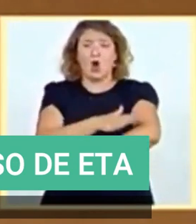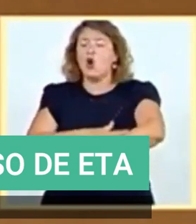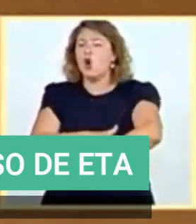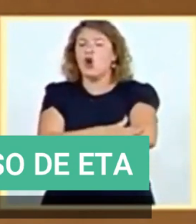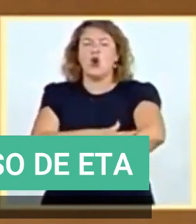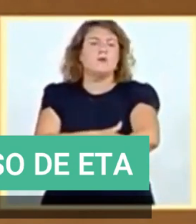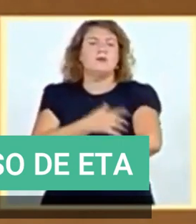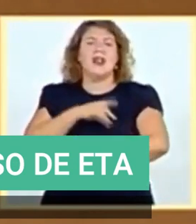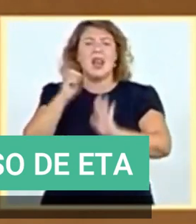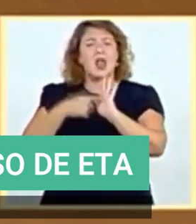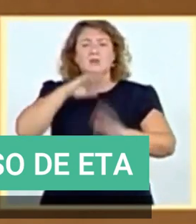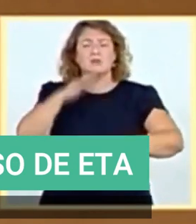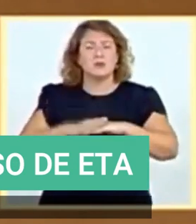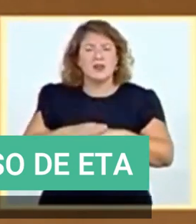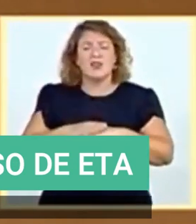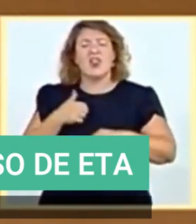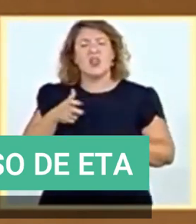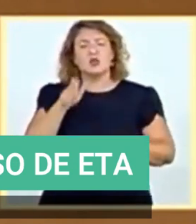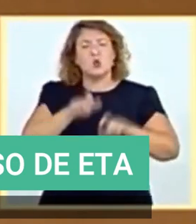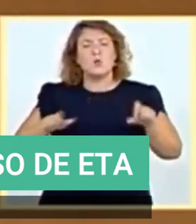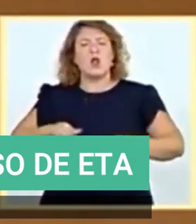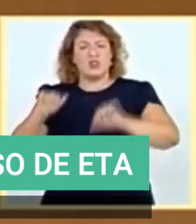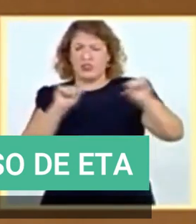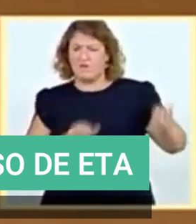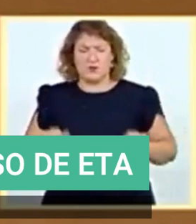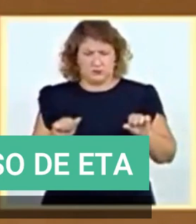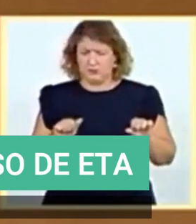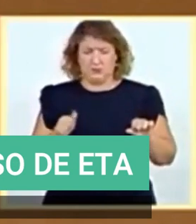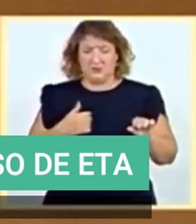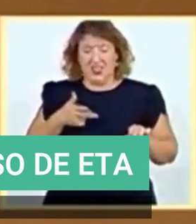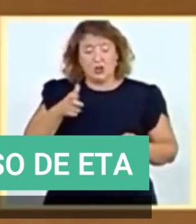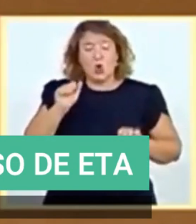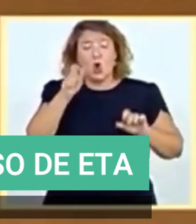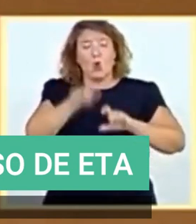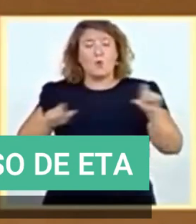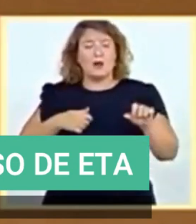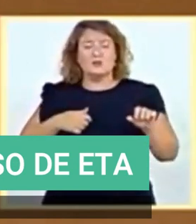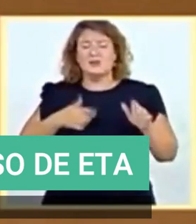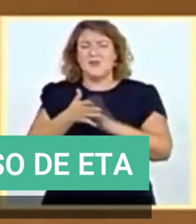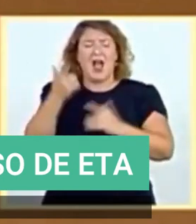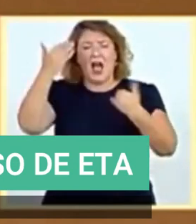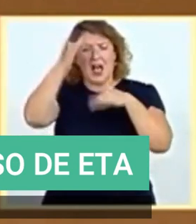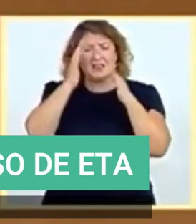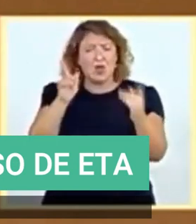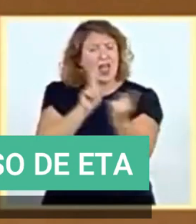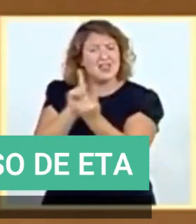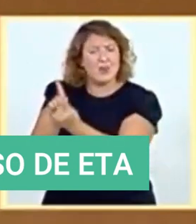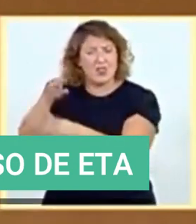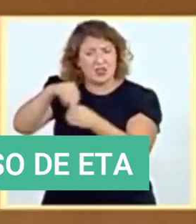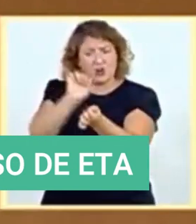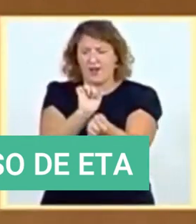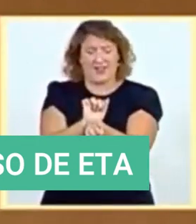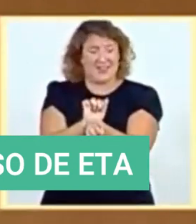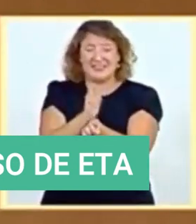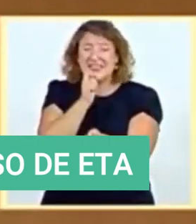el cumplimiento de la legalidad y la defensa de los derechos humanos. No hay mayor garantía de cuidado de los derechos humanos que la atención individualizada. Ninguna persona, ningún